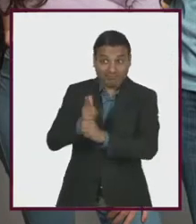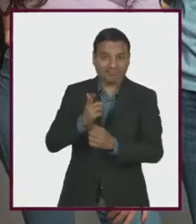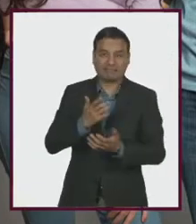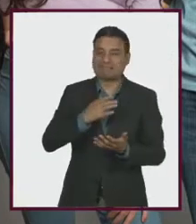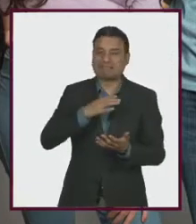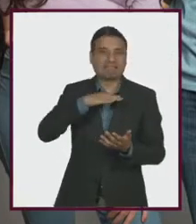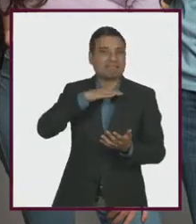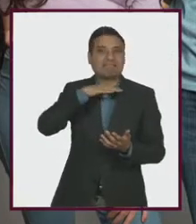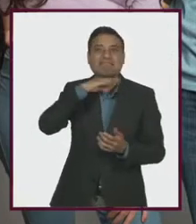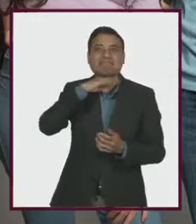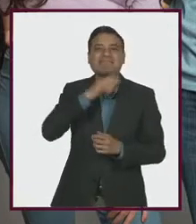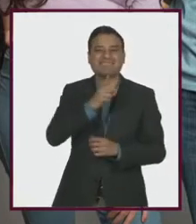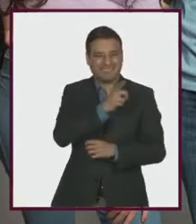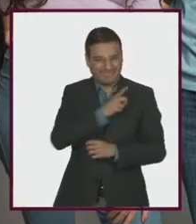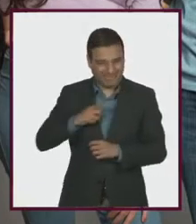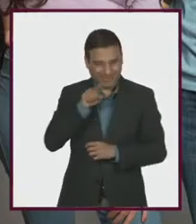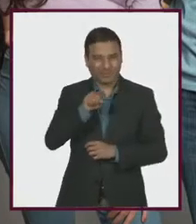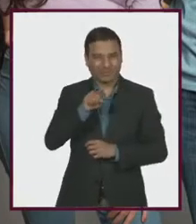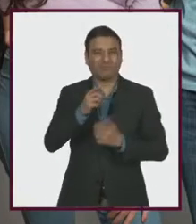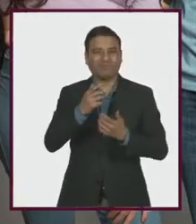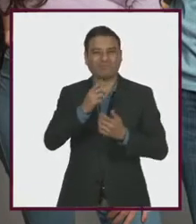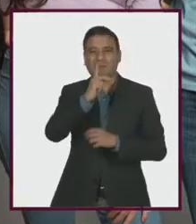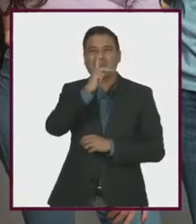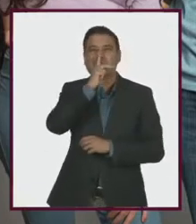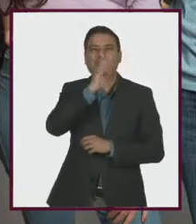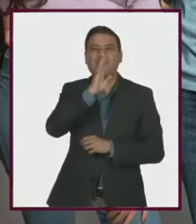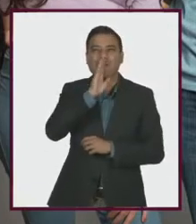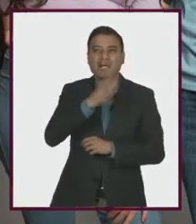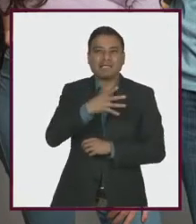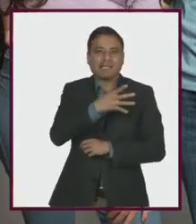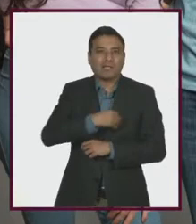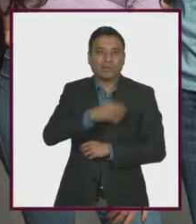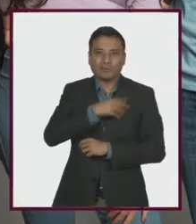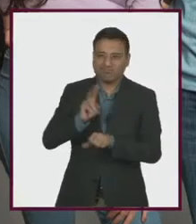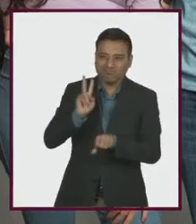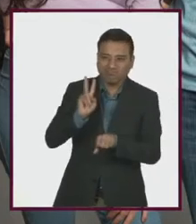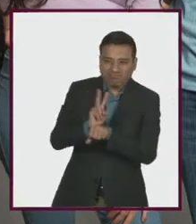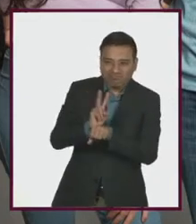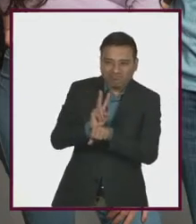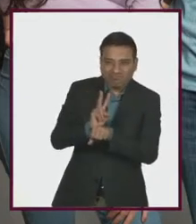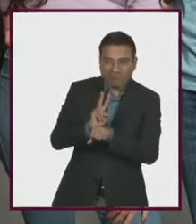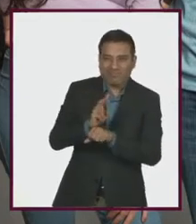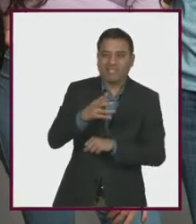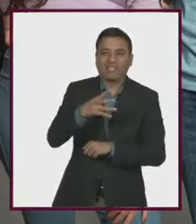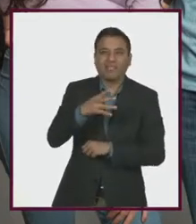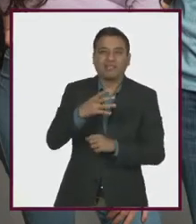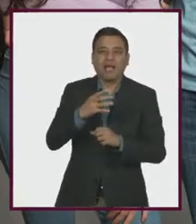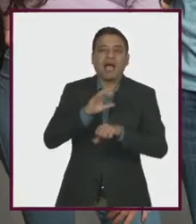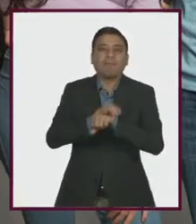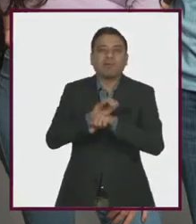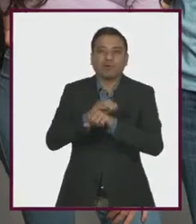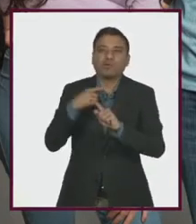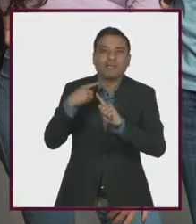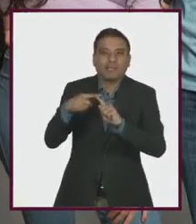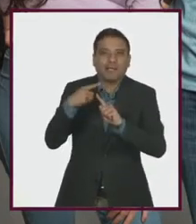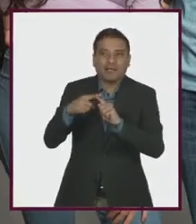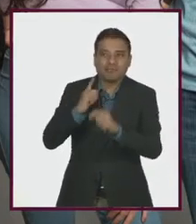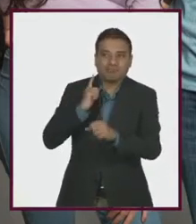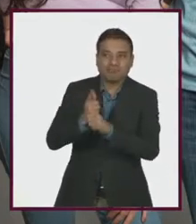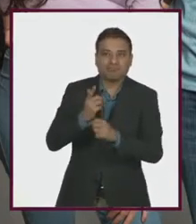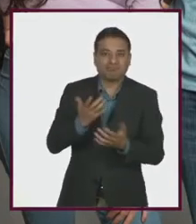importante que supervisemos las amistades que tienen nuestros hijas e hijos, nuestros alumnos, para poder identificar si